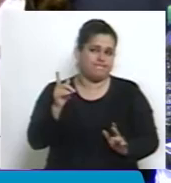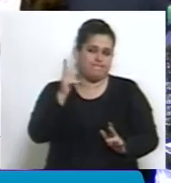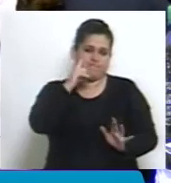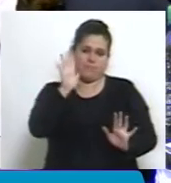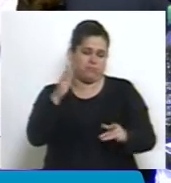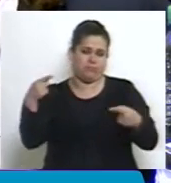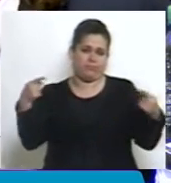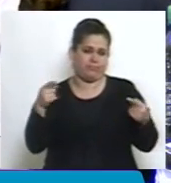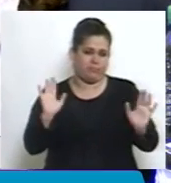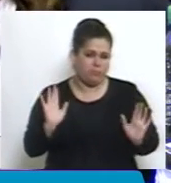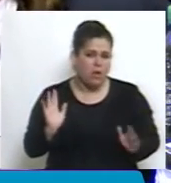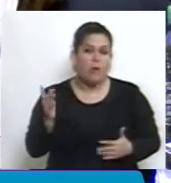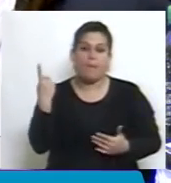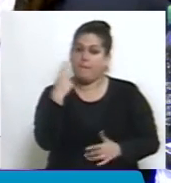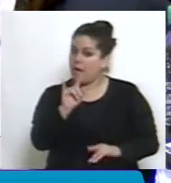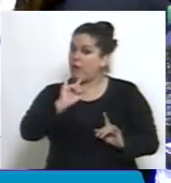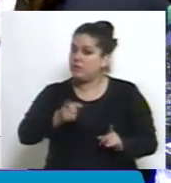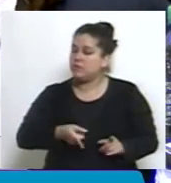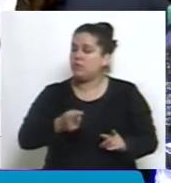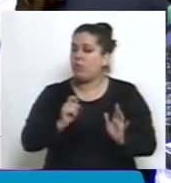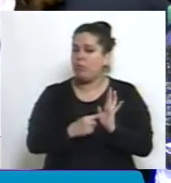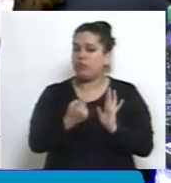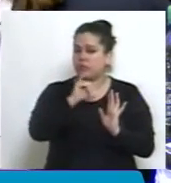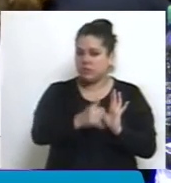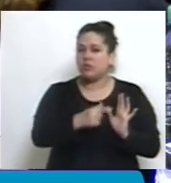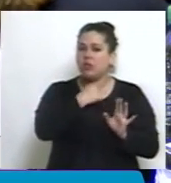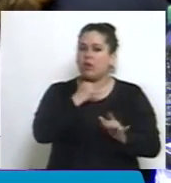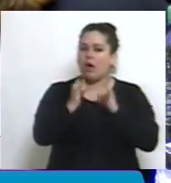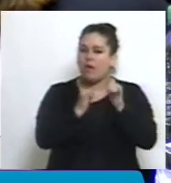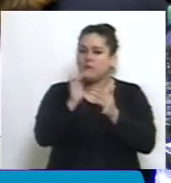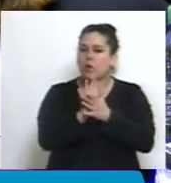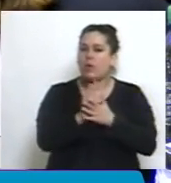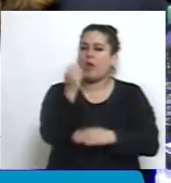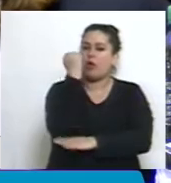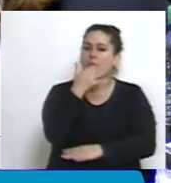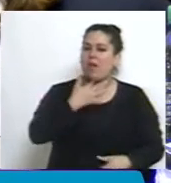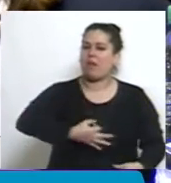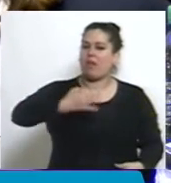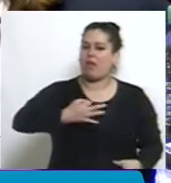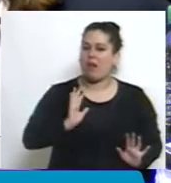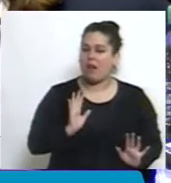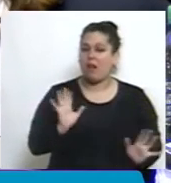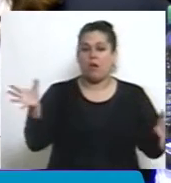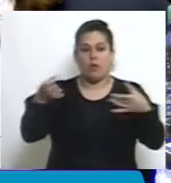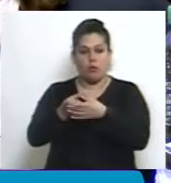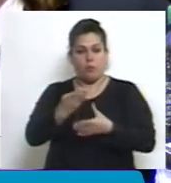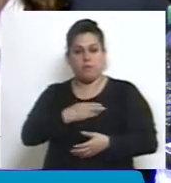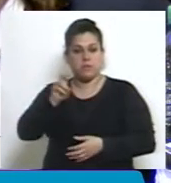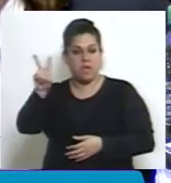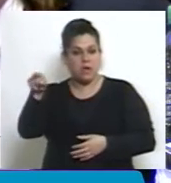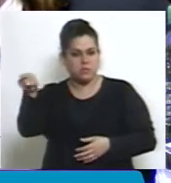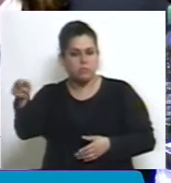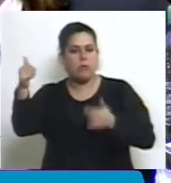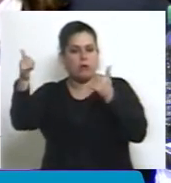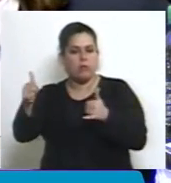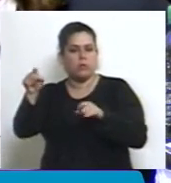la realidad. Pero sí quiero hacer mención a la economía real. El oficialismo tiene en sus